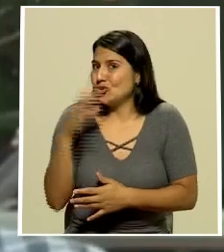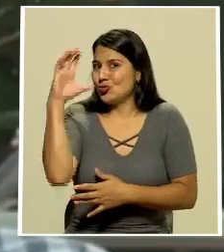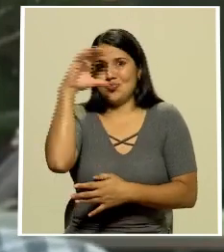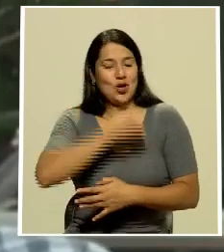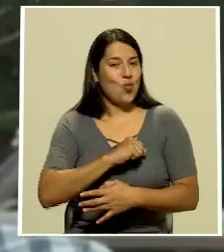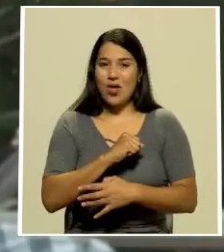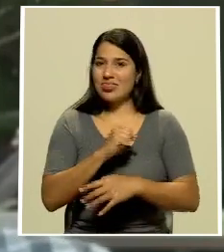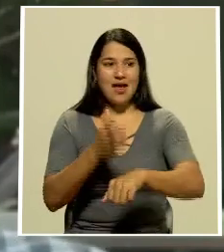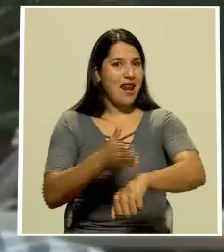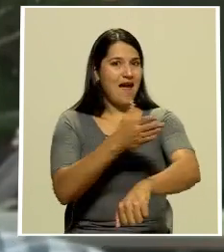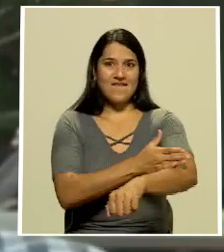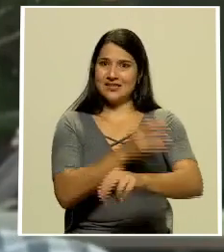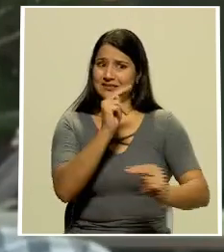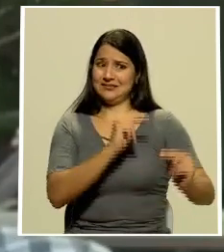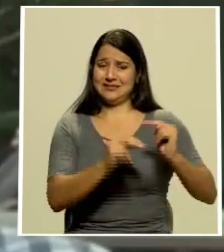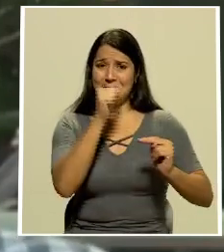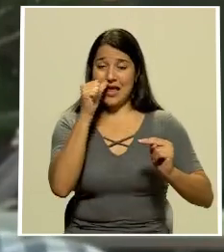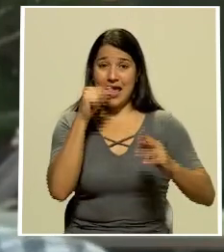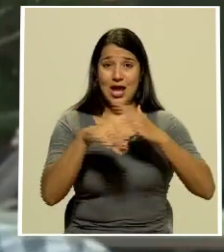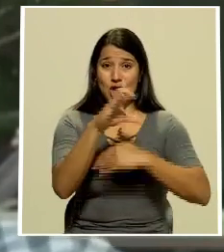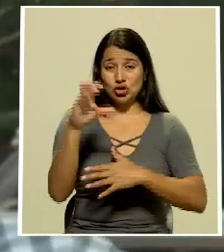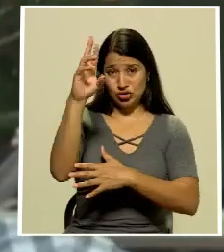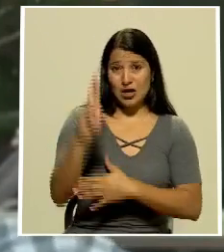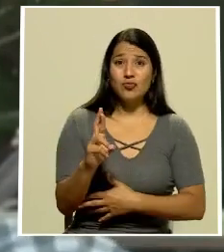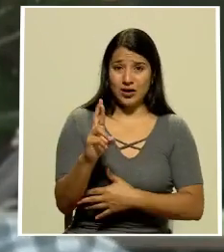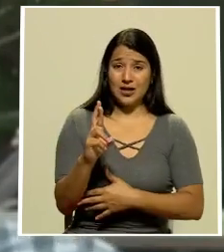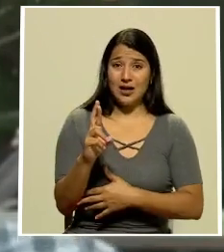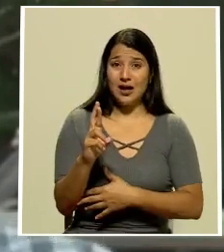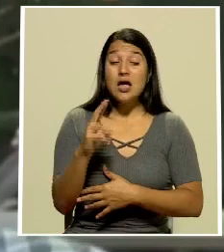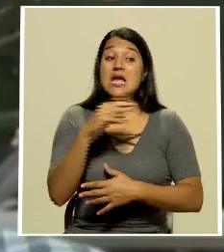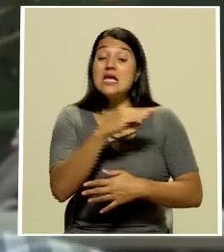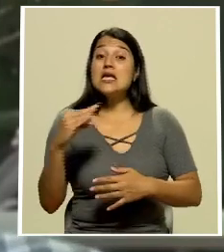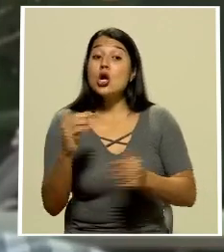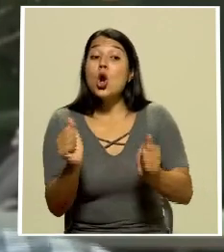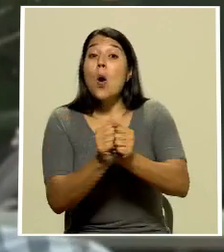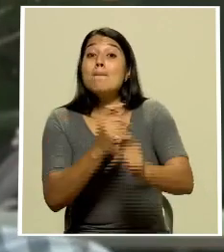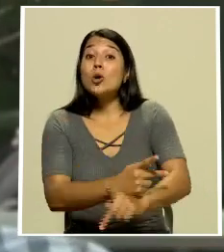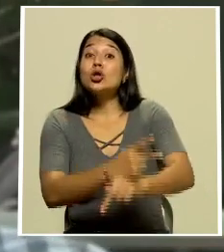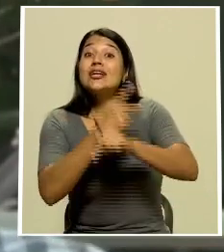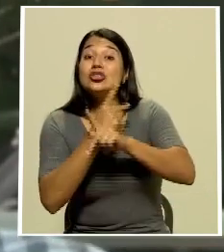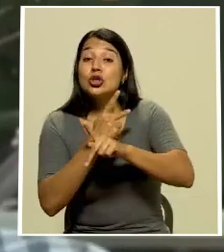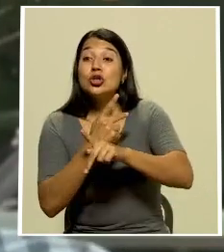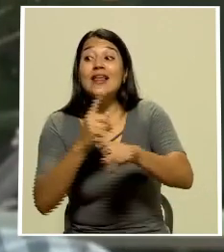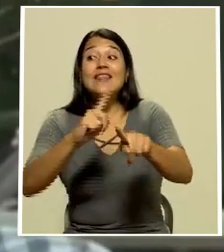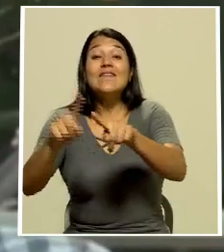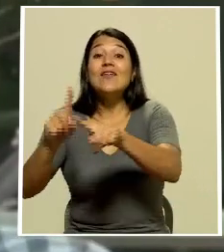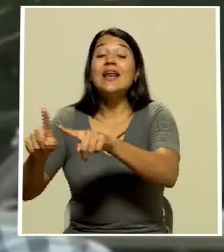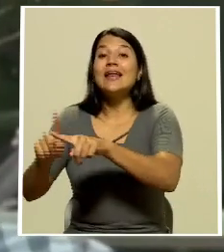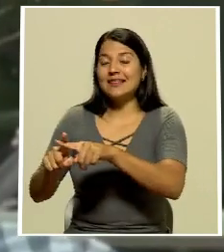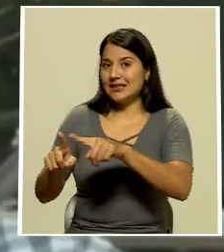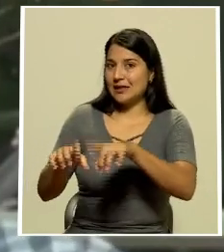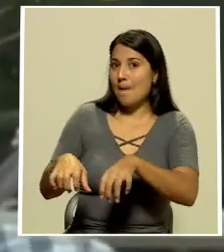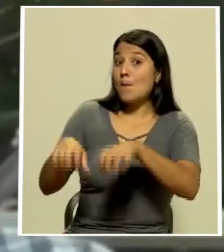narco en Costa Rica al amparo de ciertos poderes políticos, fenómeno sobre